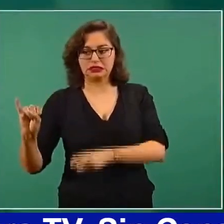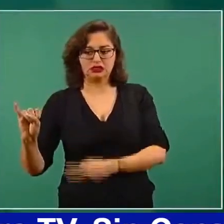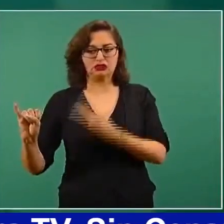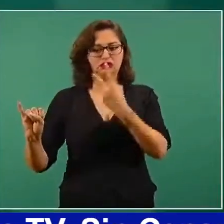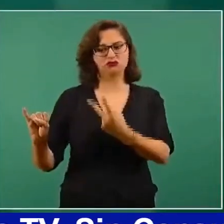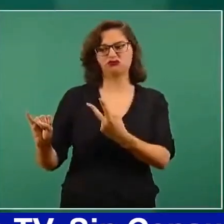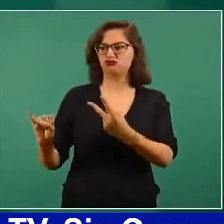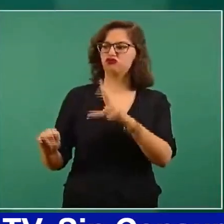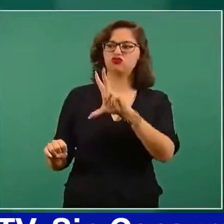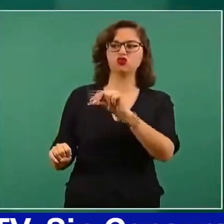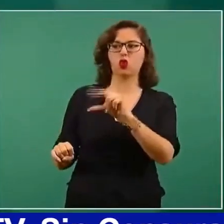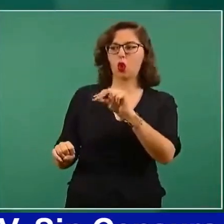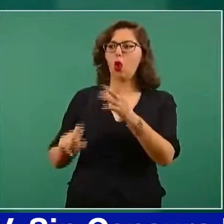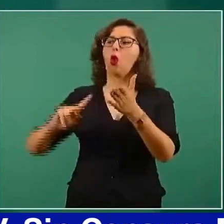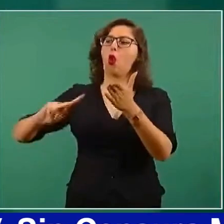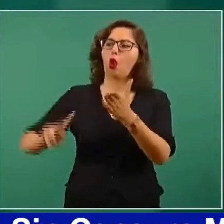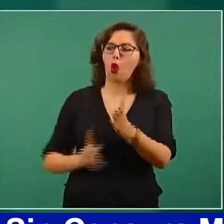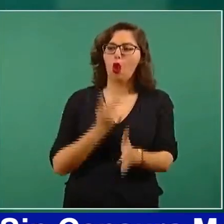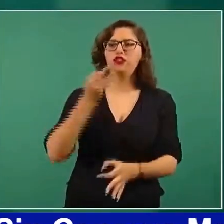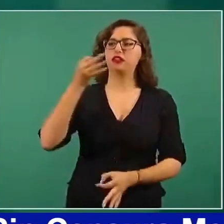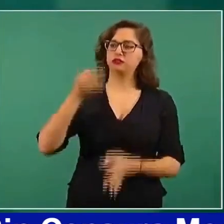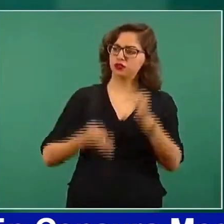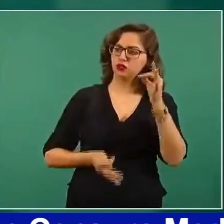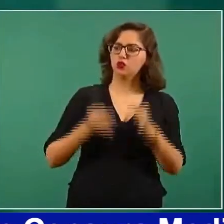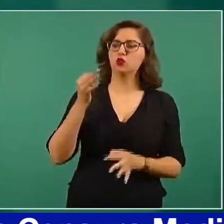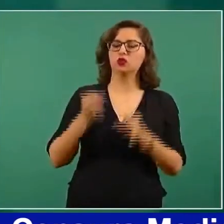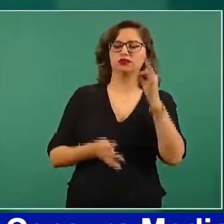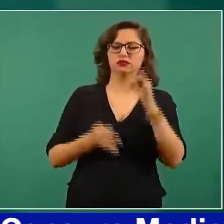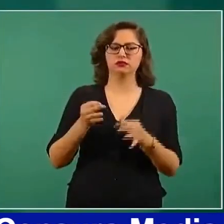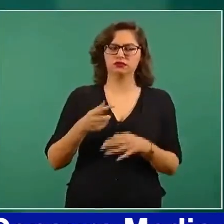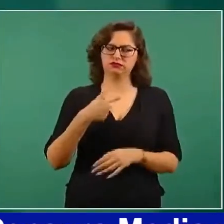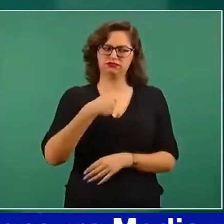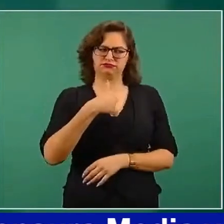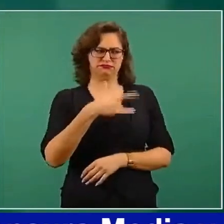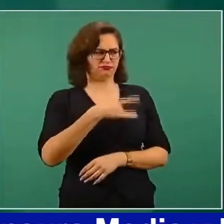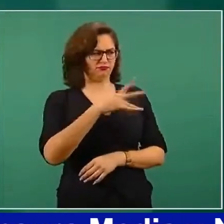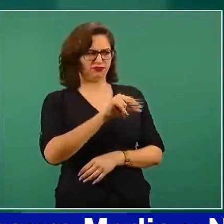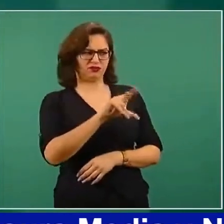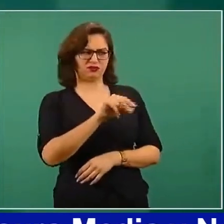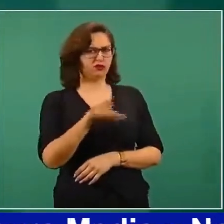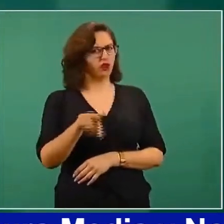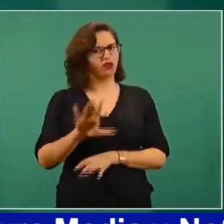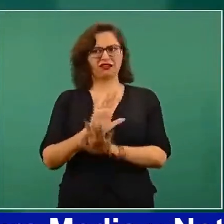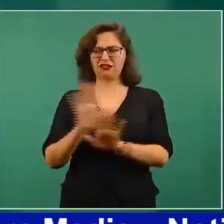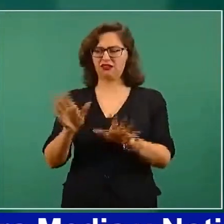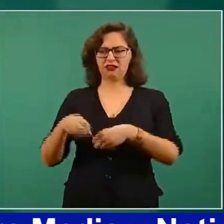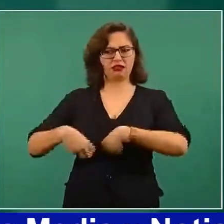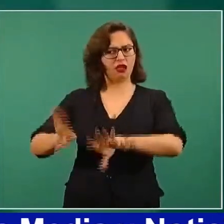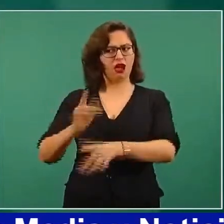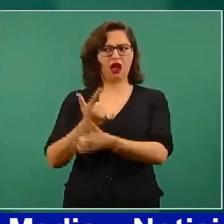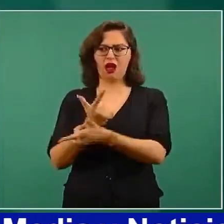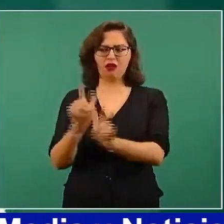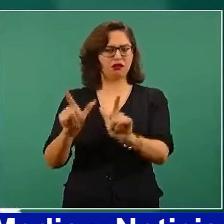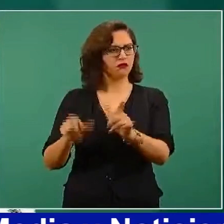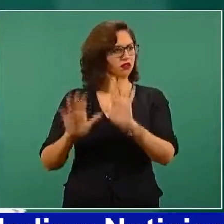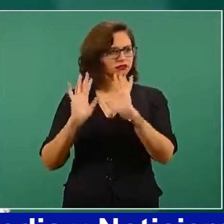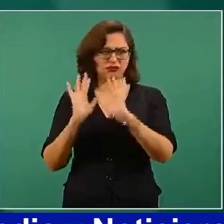ellos. Yo propuse su libertad inmediata, porque reponer el